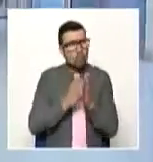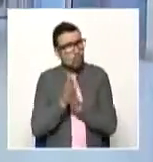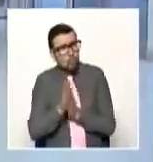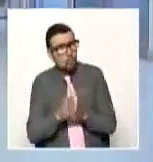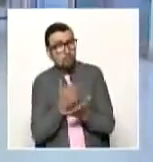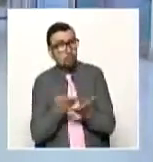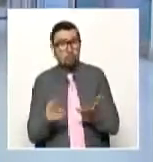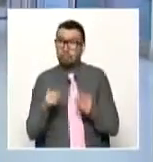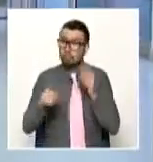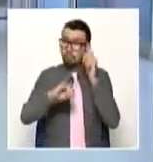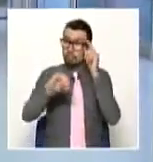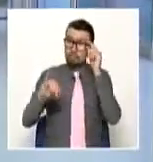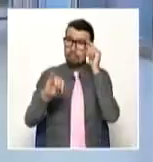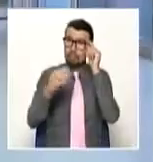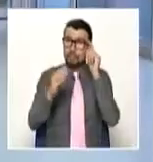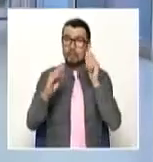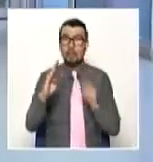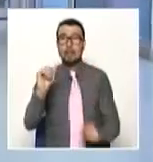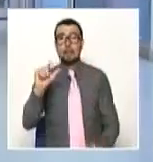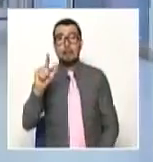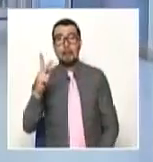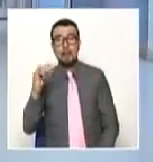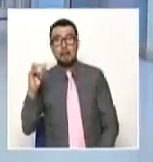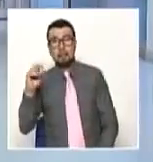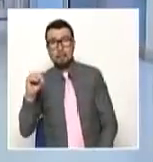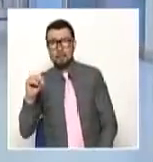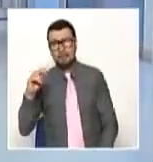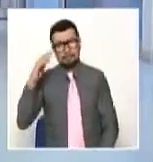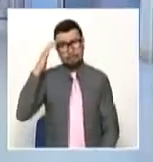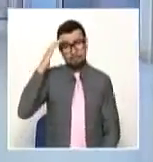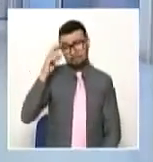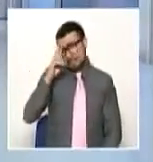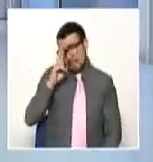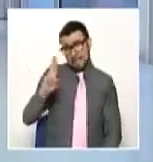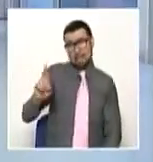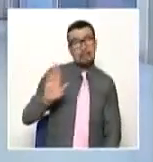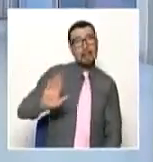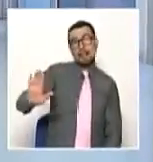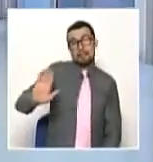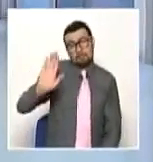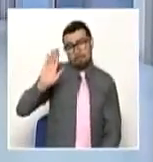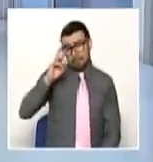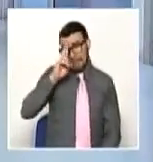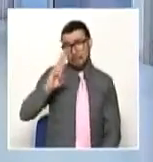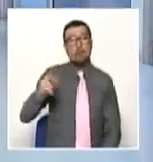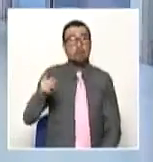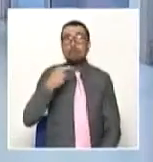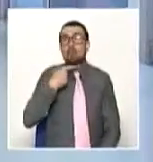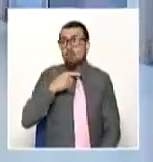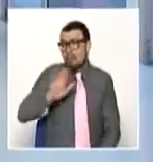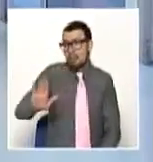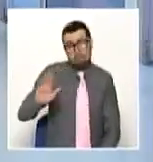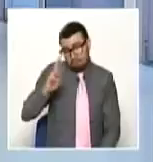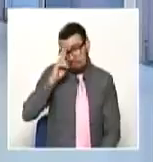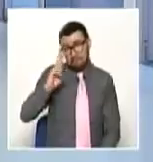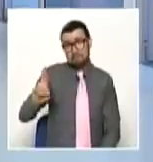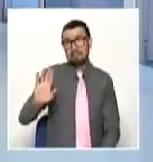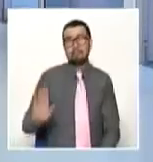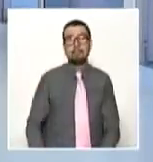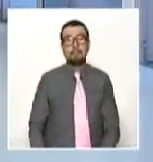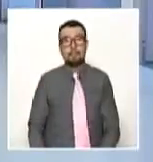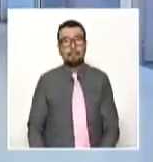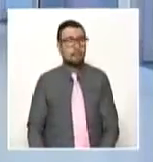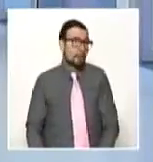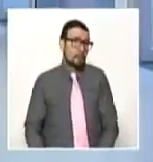pues con J Balvin. No, sus looks están, pero eso es muy respetable. Ha cambiado mucho. No, muy respetable que le guste eso, pero bueno. Así llegamos al final de